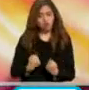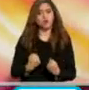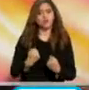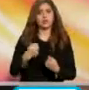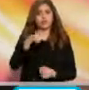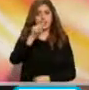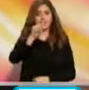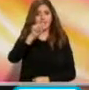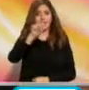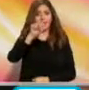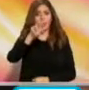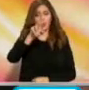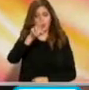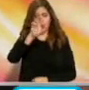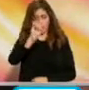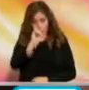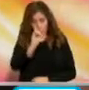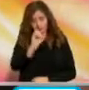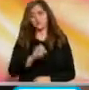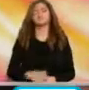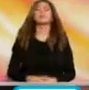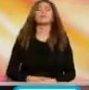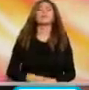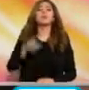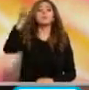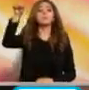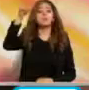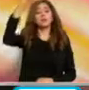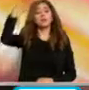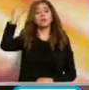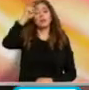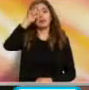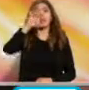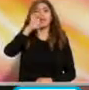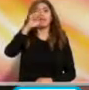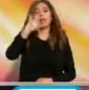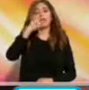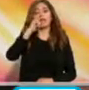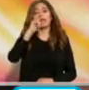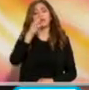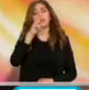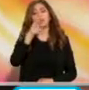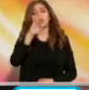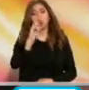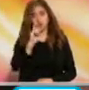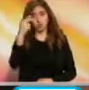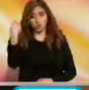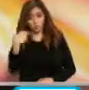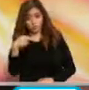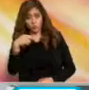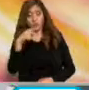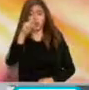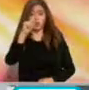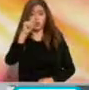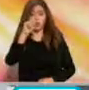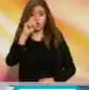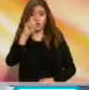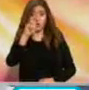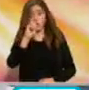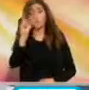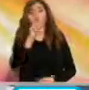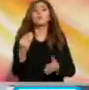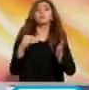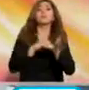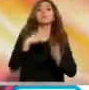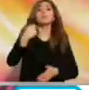fuerza, sí, claro. poder. Sí, inclusive para los egipcios no le llamaban toro, sino era un buey, el buey apis.